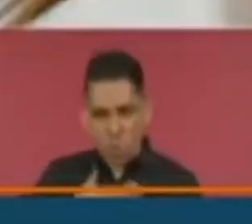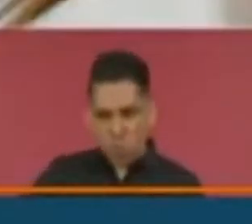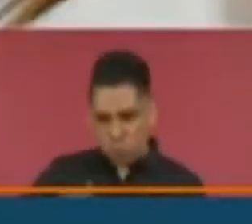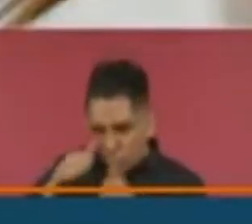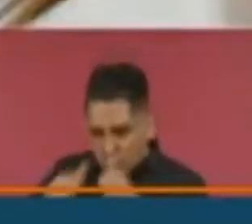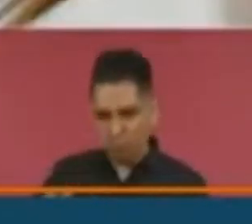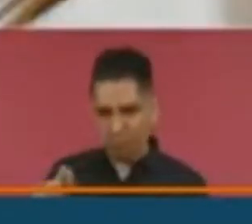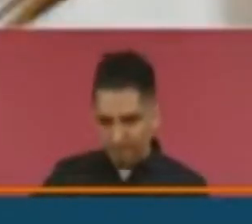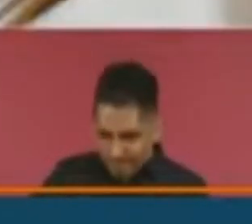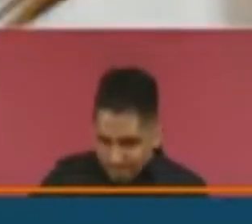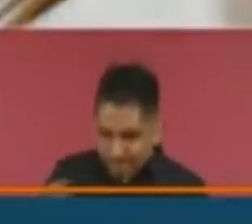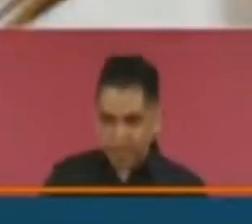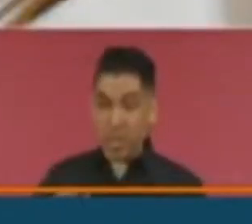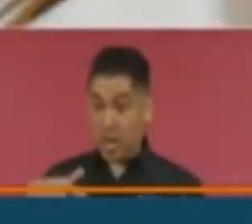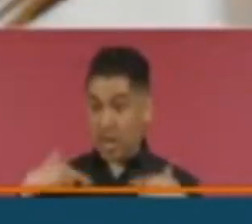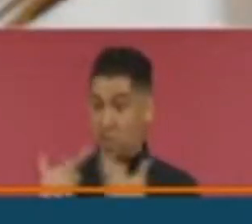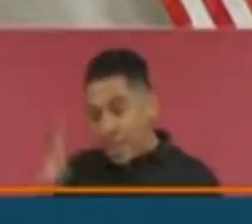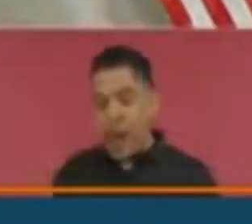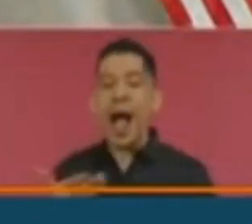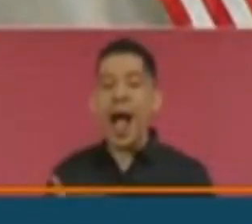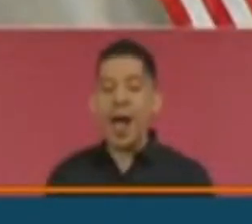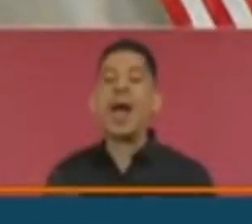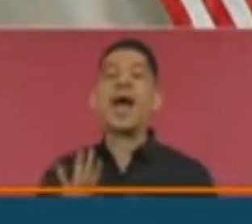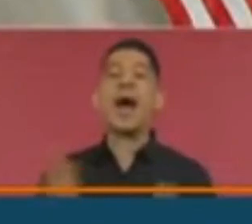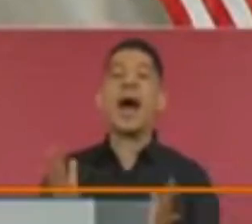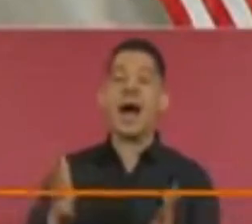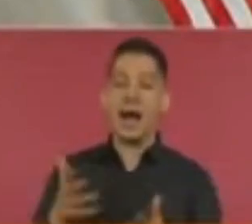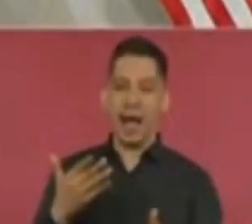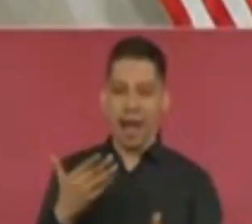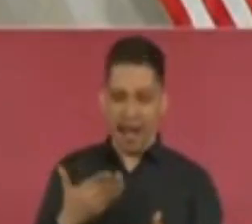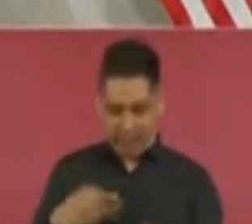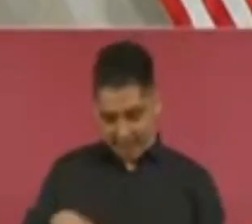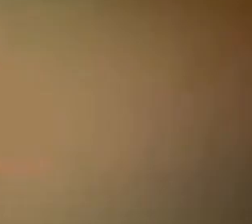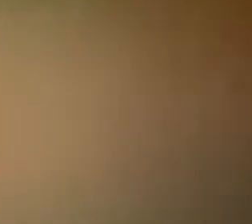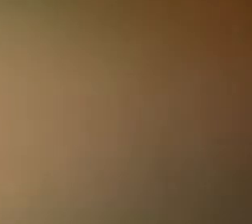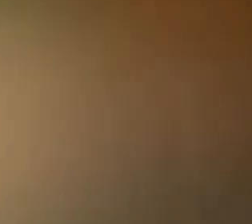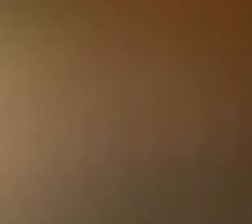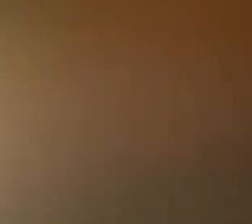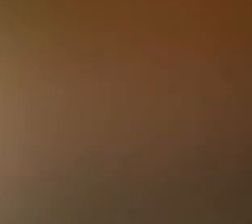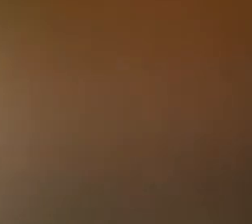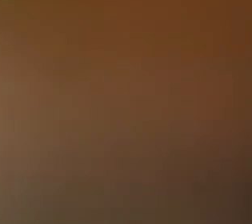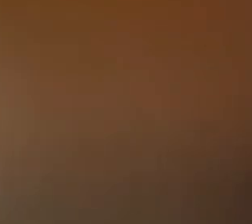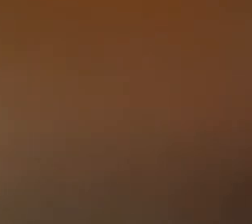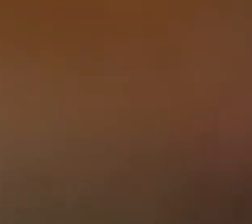ambos gobiernos. ¿Será esto posible? Vamos a analizarlo.